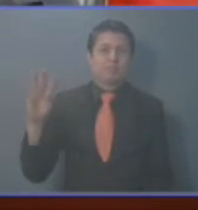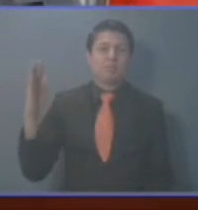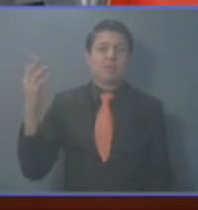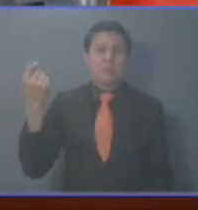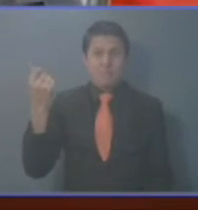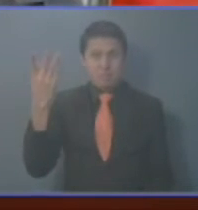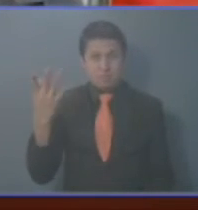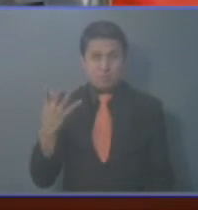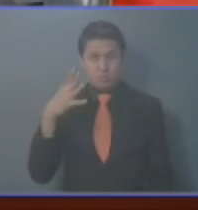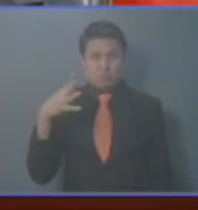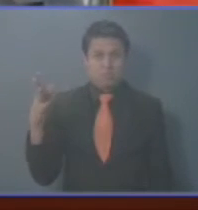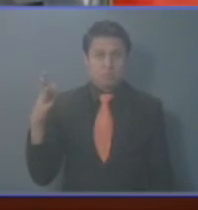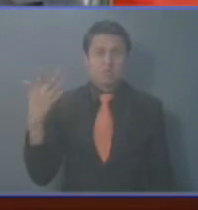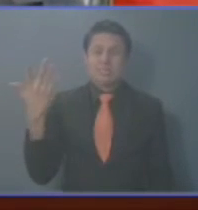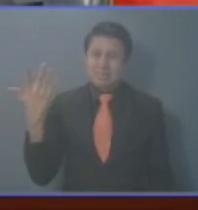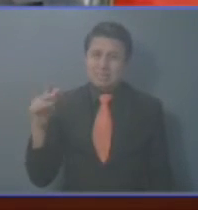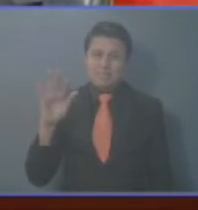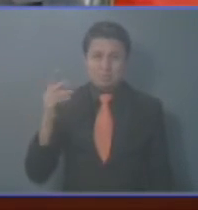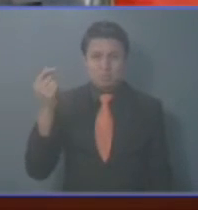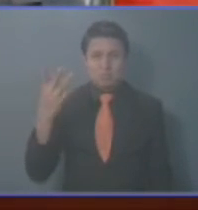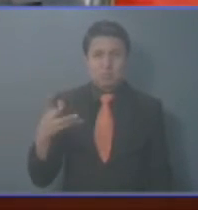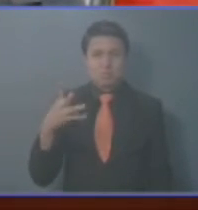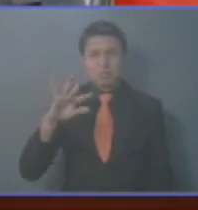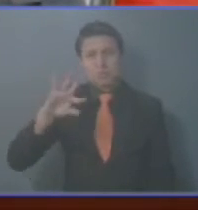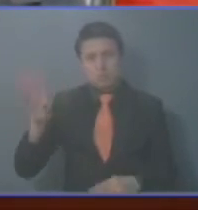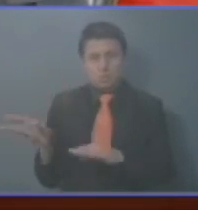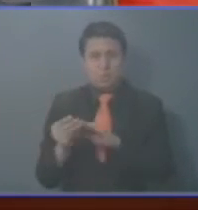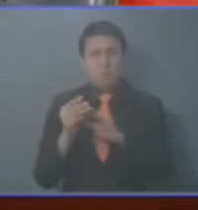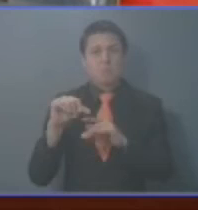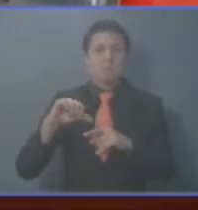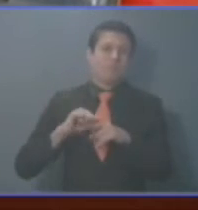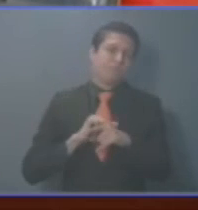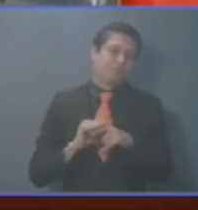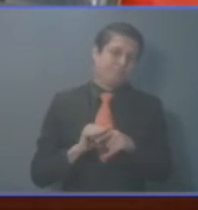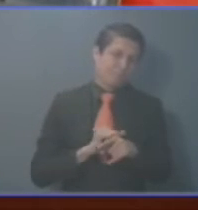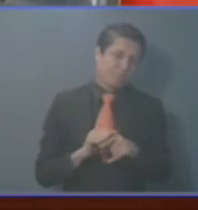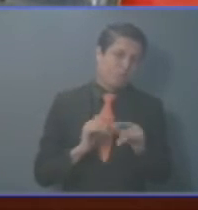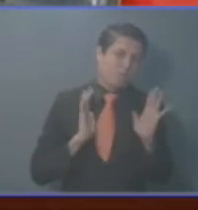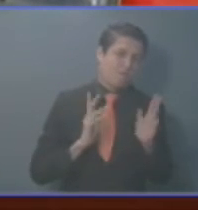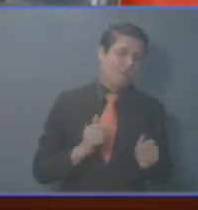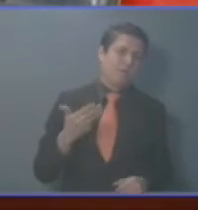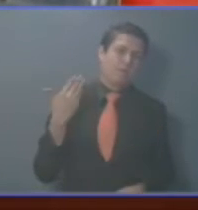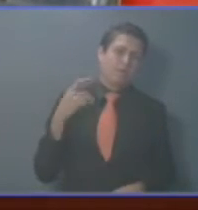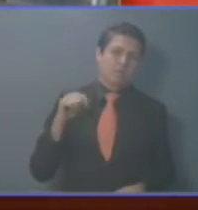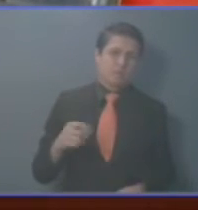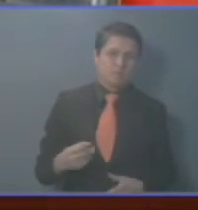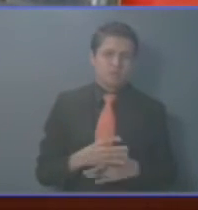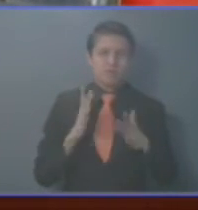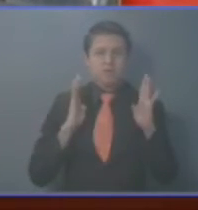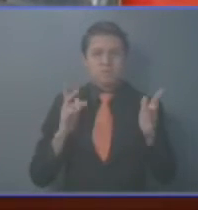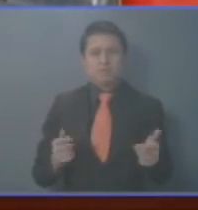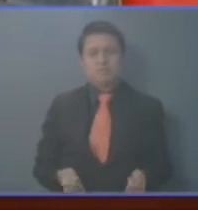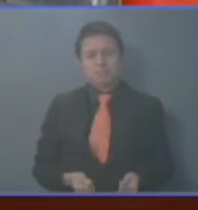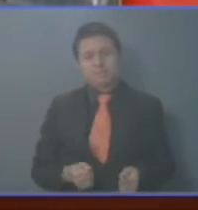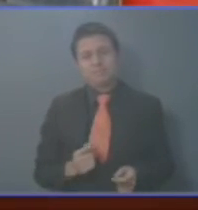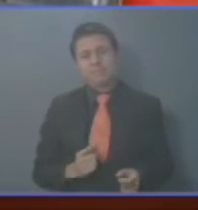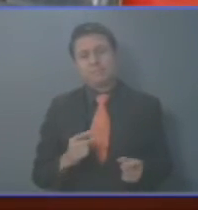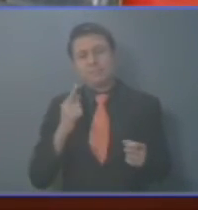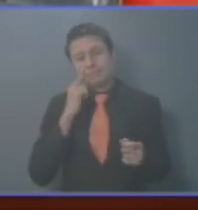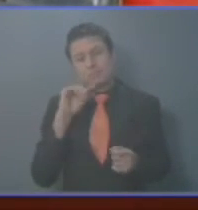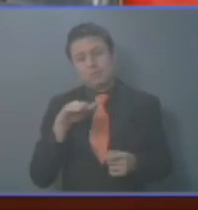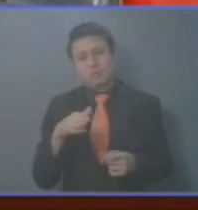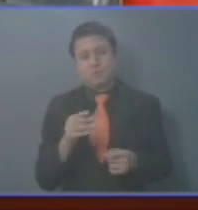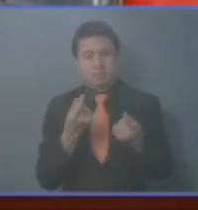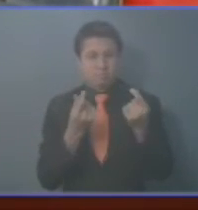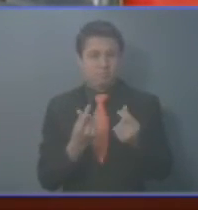ya bajo el presupuesto educativo se suma la mala práctica, tanto el del gobierno anterior como el actual, de